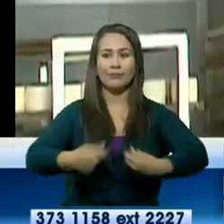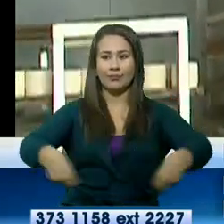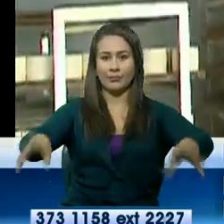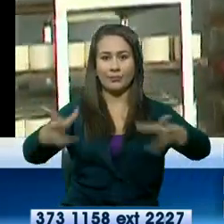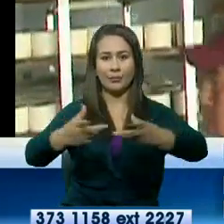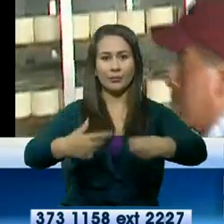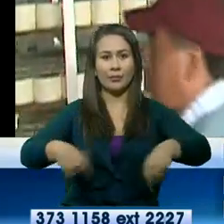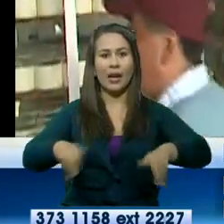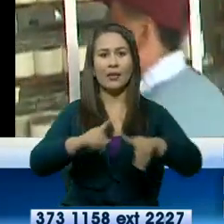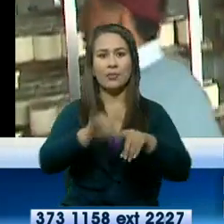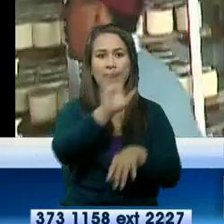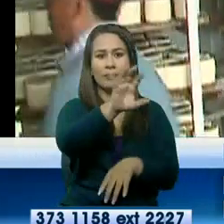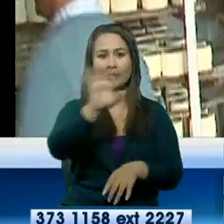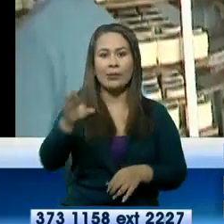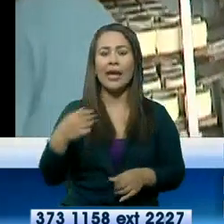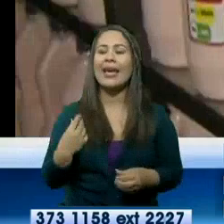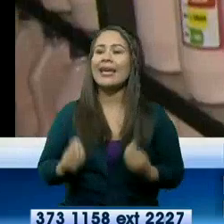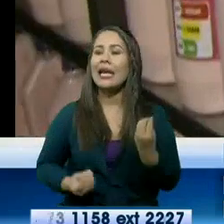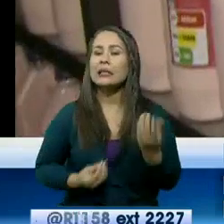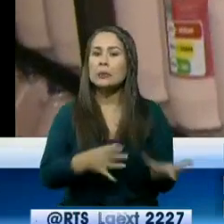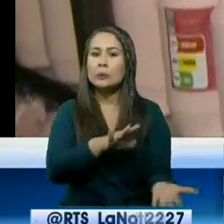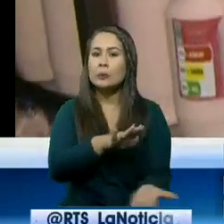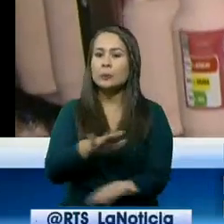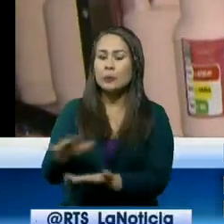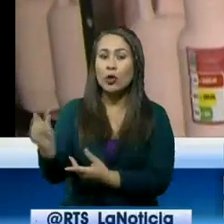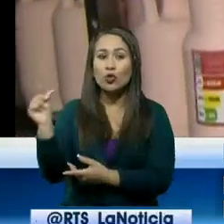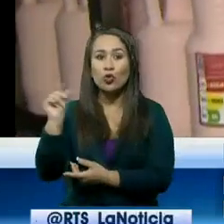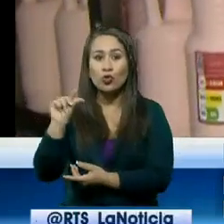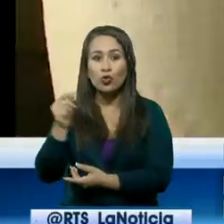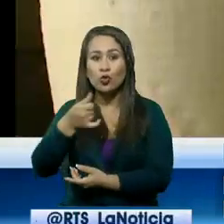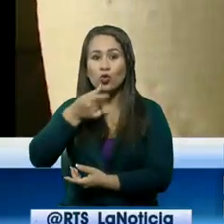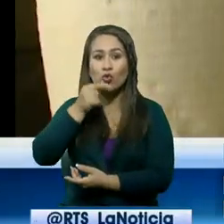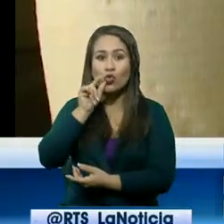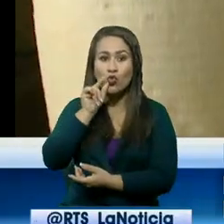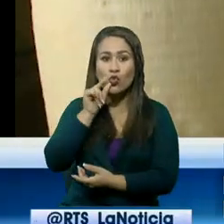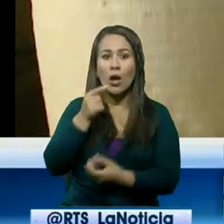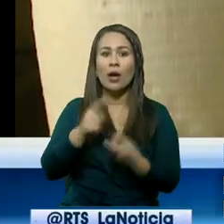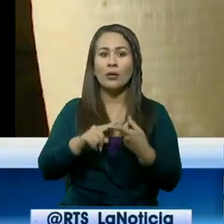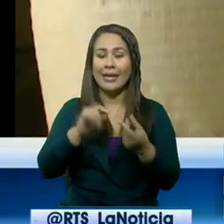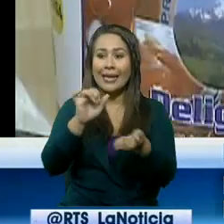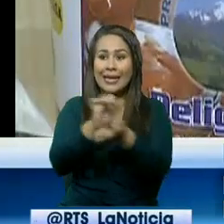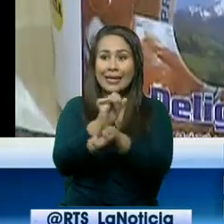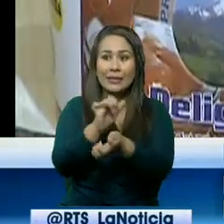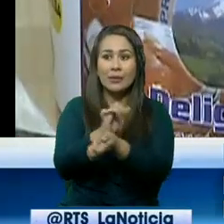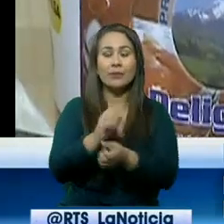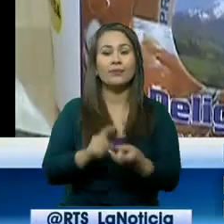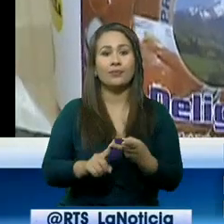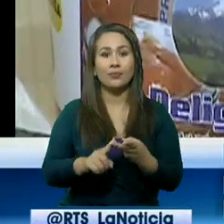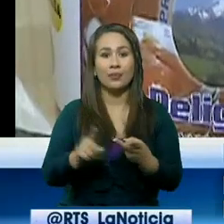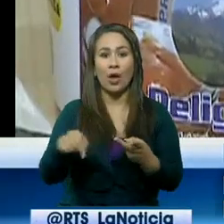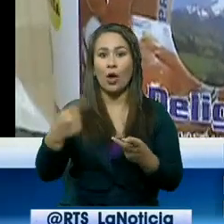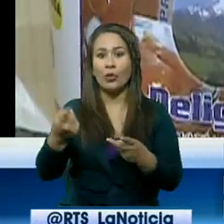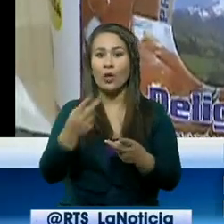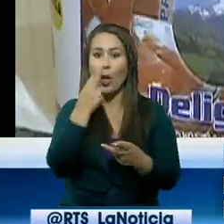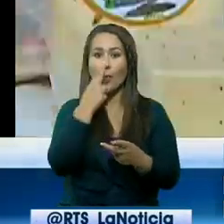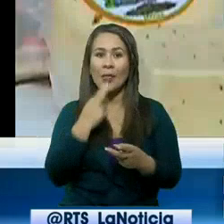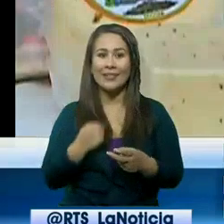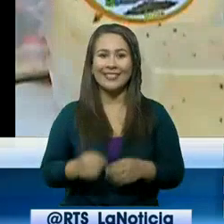a los diferentes productos que vamos a hacer. Mandamos una parte al yogur, otra parte para el queso y otra parte para el manjar.